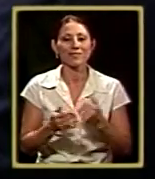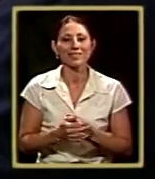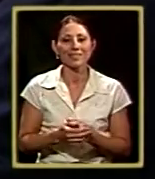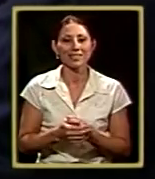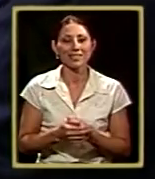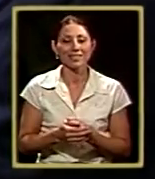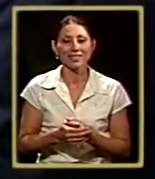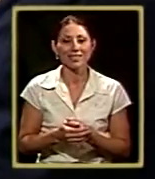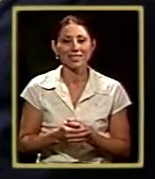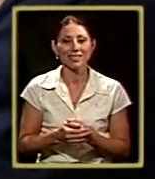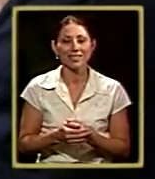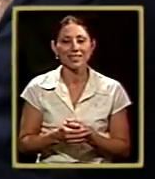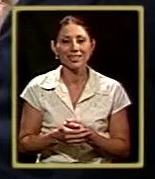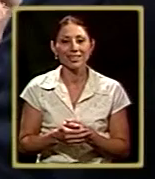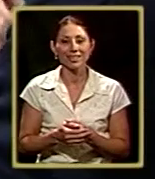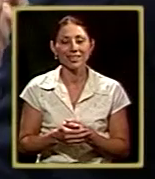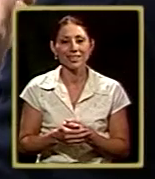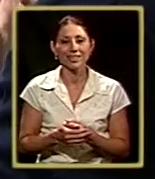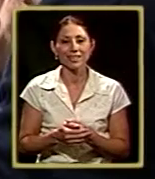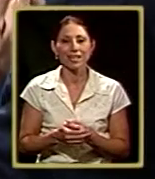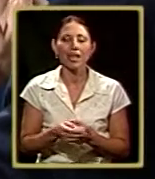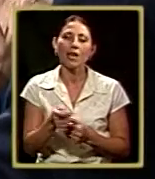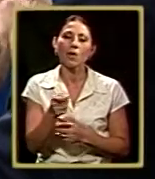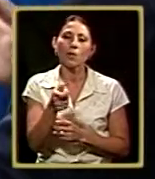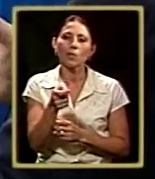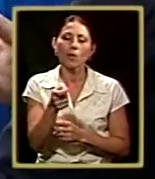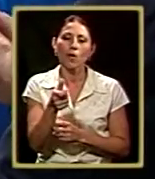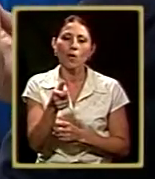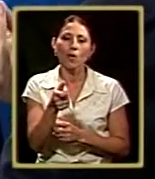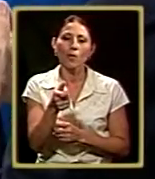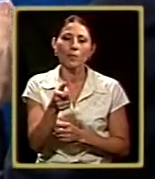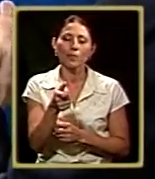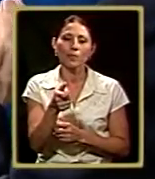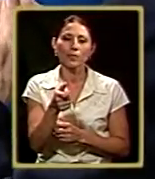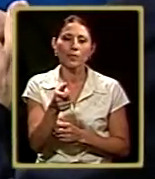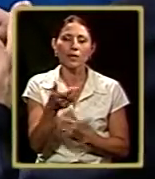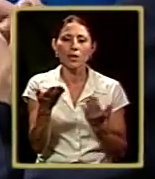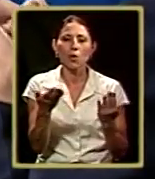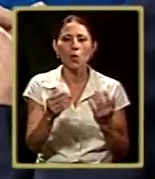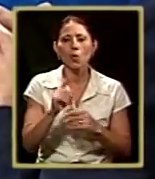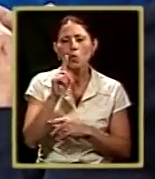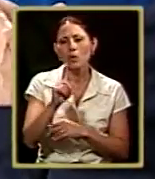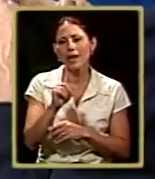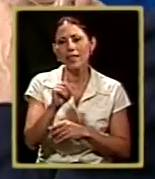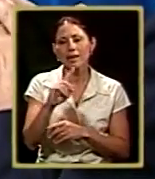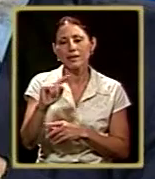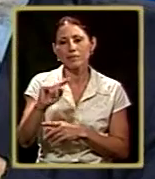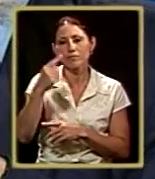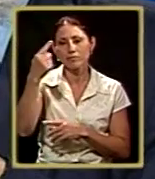Bueno, un poco una de las primeras cosas que,